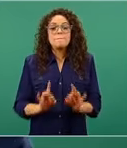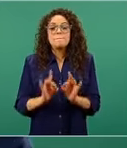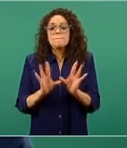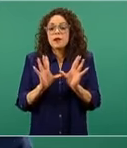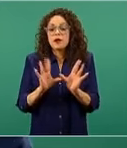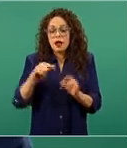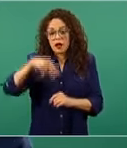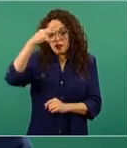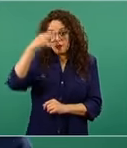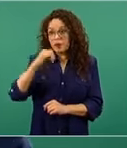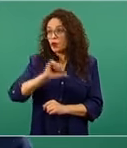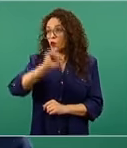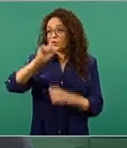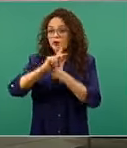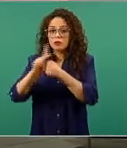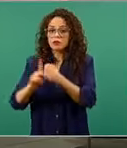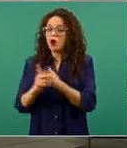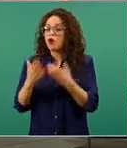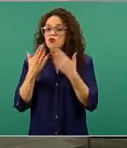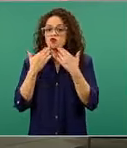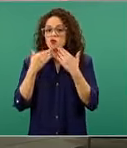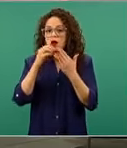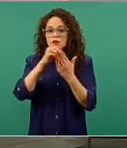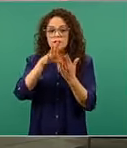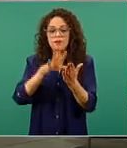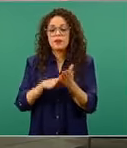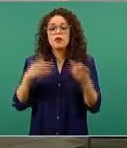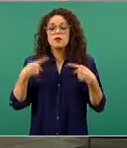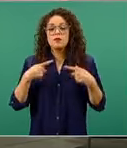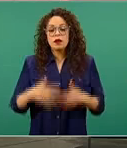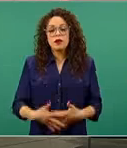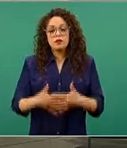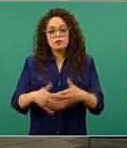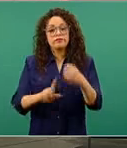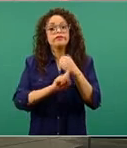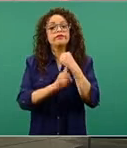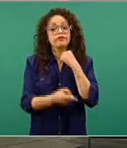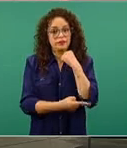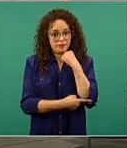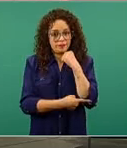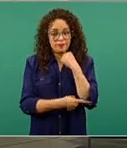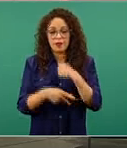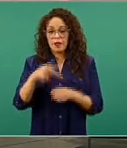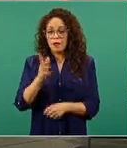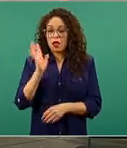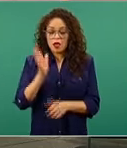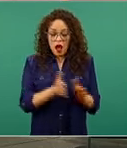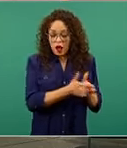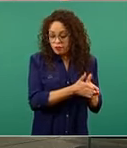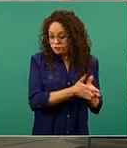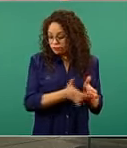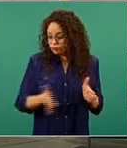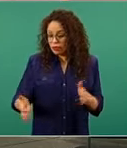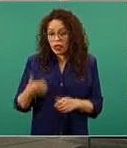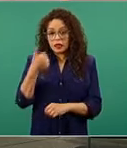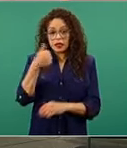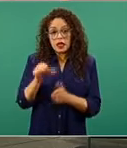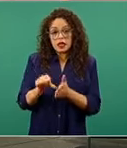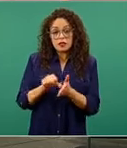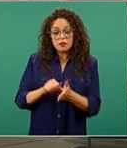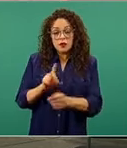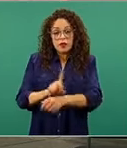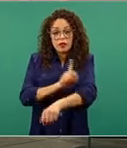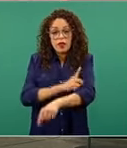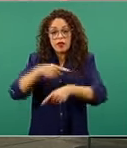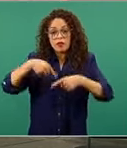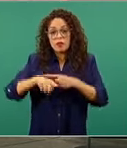no incluyeron embarazadas por esta razón. Sin embargo, ya han pasado casi 6 meses desde que se utilizan las